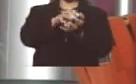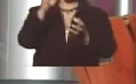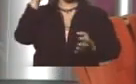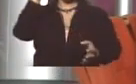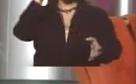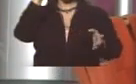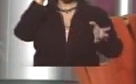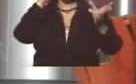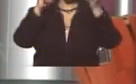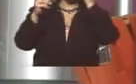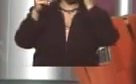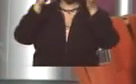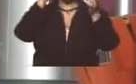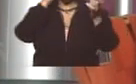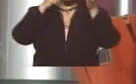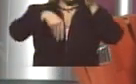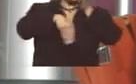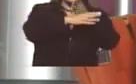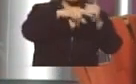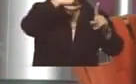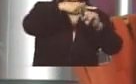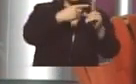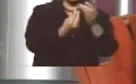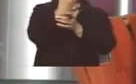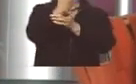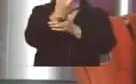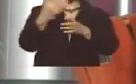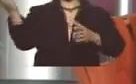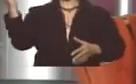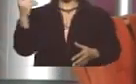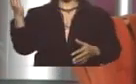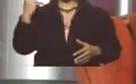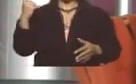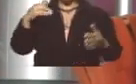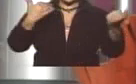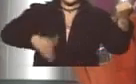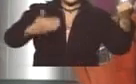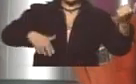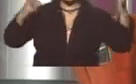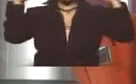Y entonces viene María Rodríguez, vamos a ir a la Cruz de Mayo. Viene Ali